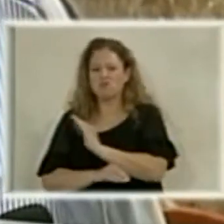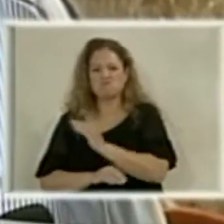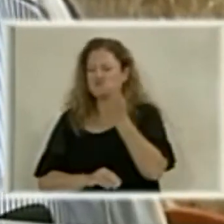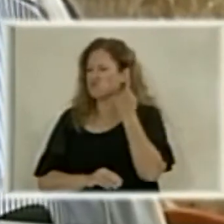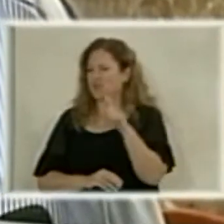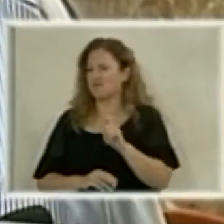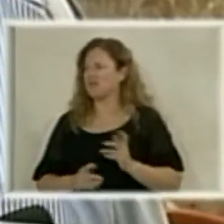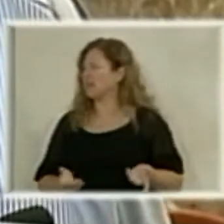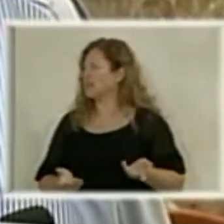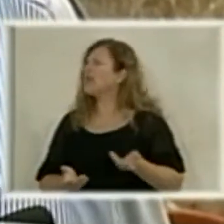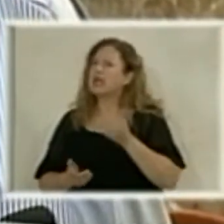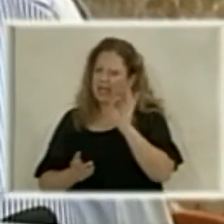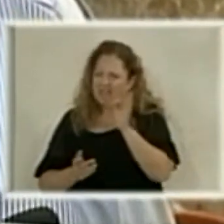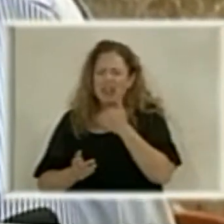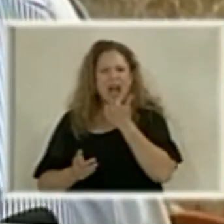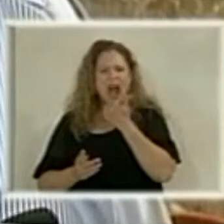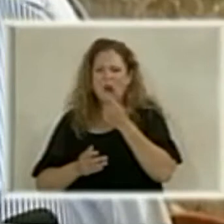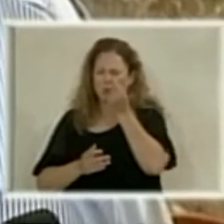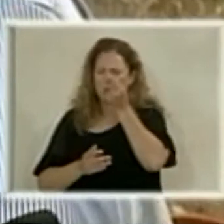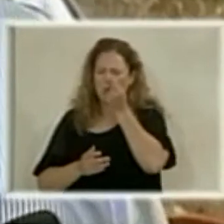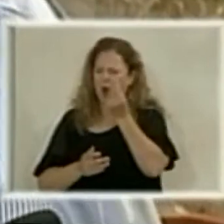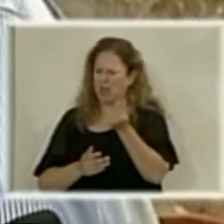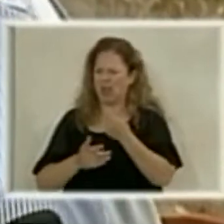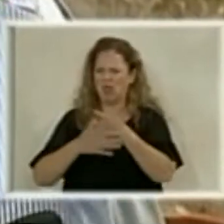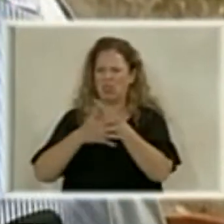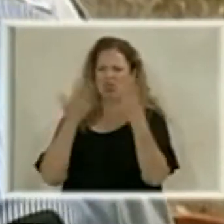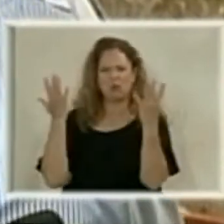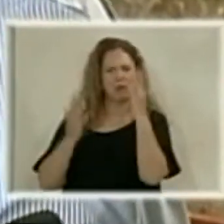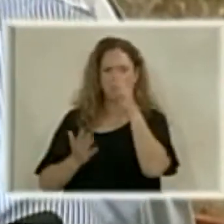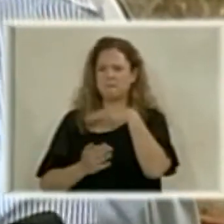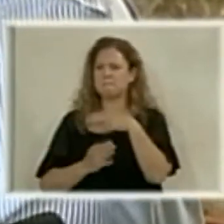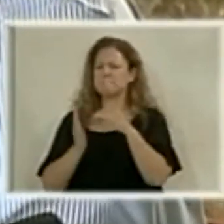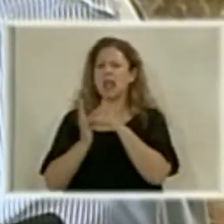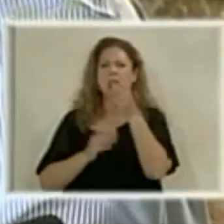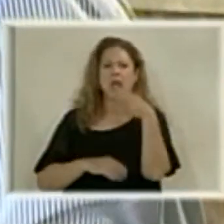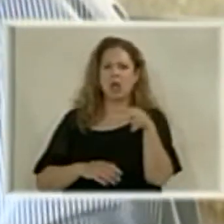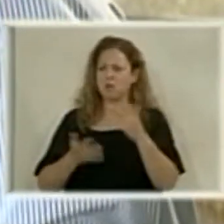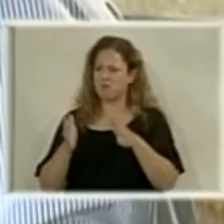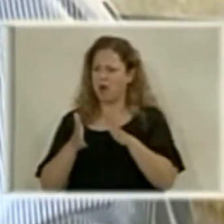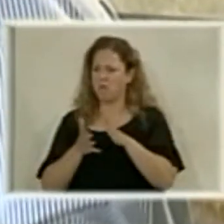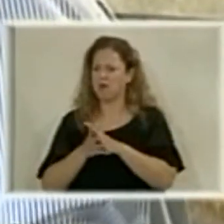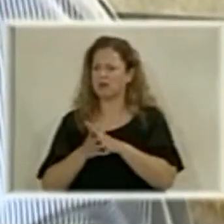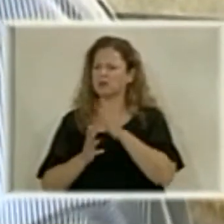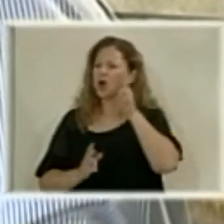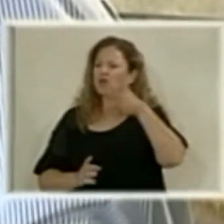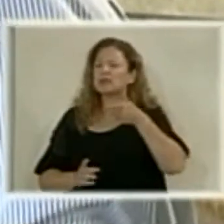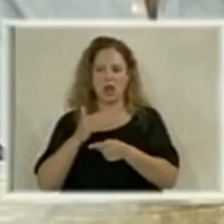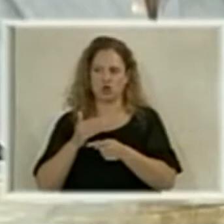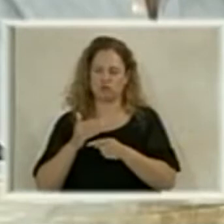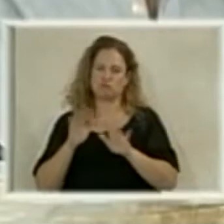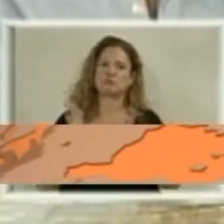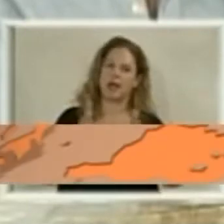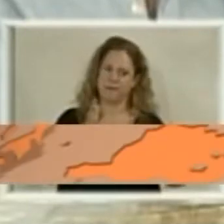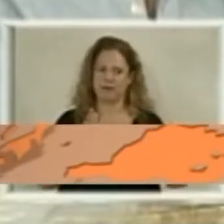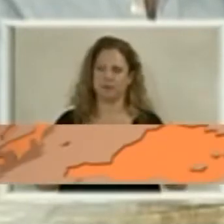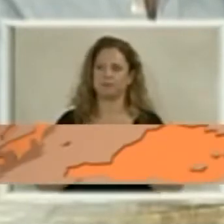gran cantidad, pero son casi 19.000 euros, 19.000 euros que se benefician los hoteles, que no tiene sentido.